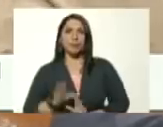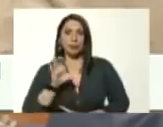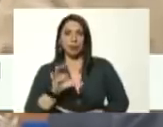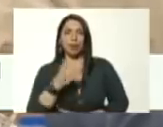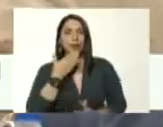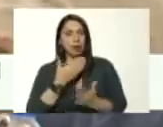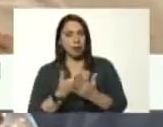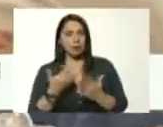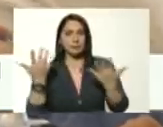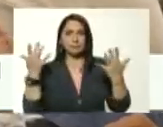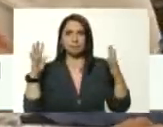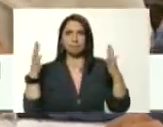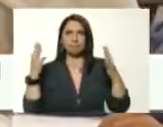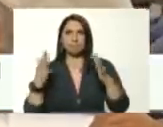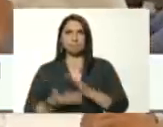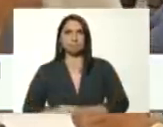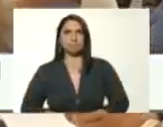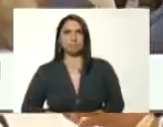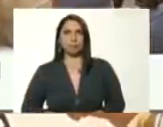que muchas gracias